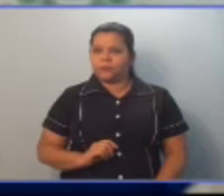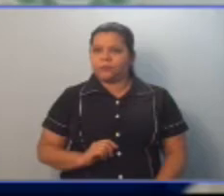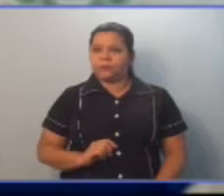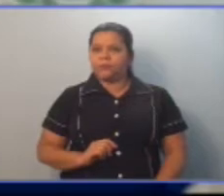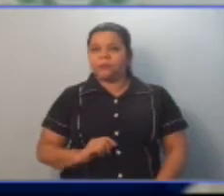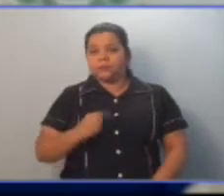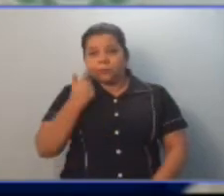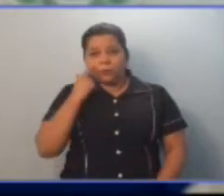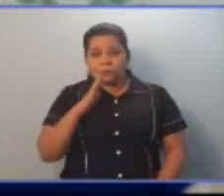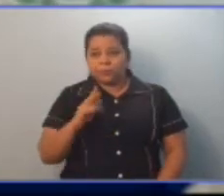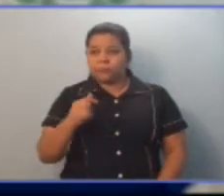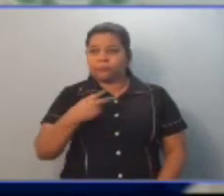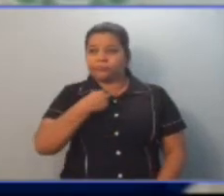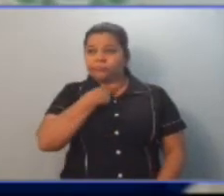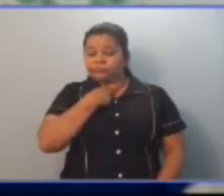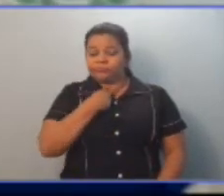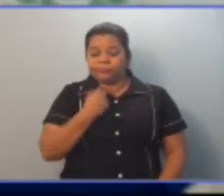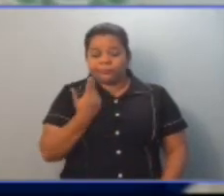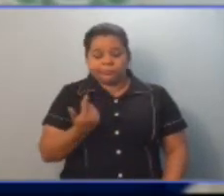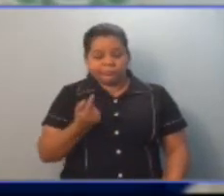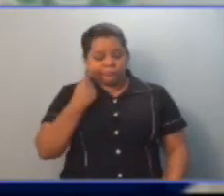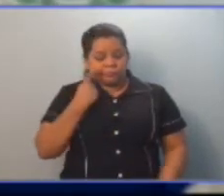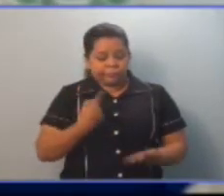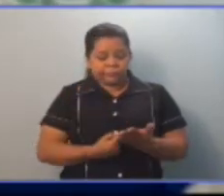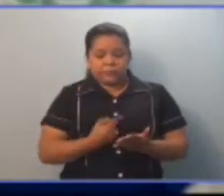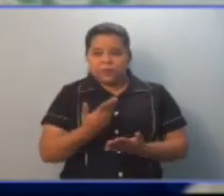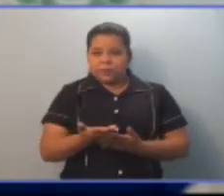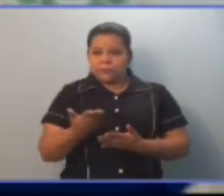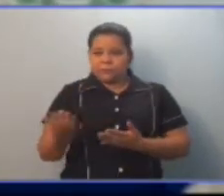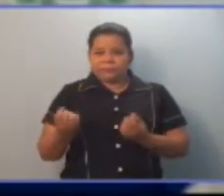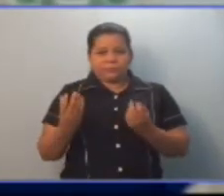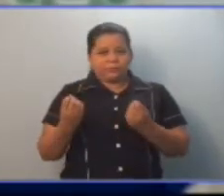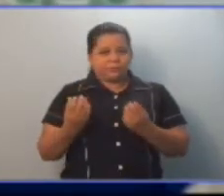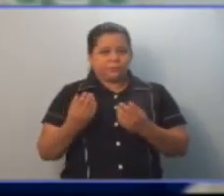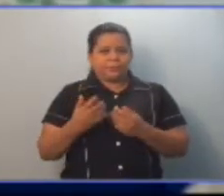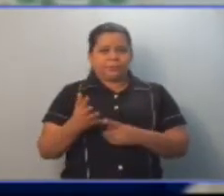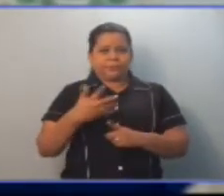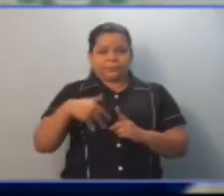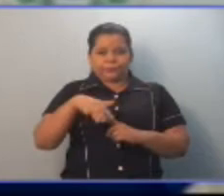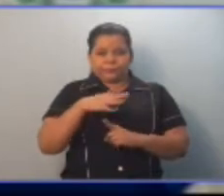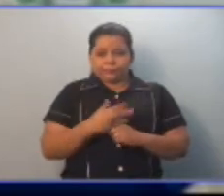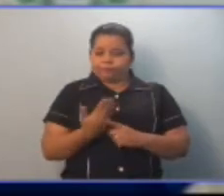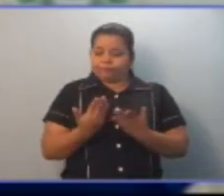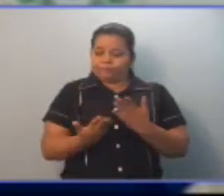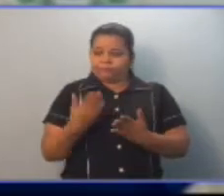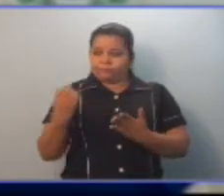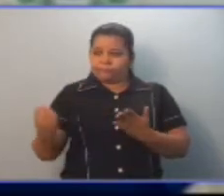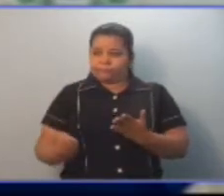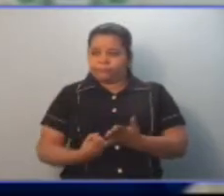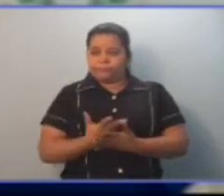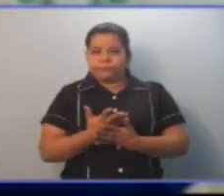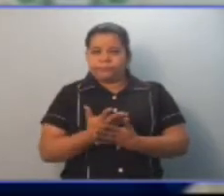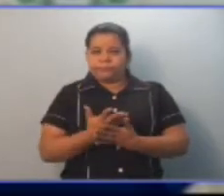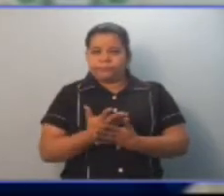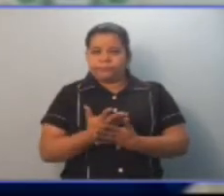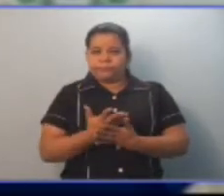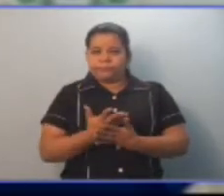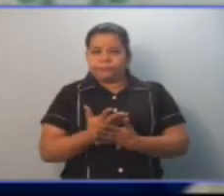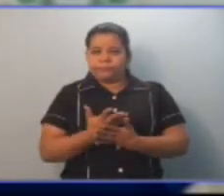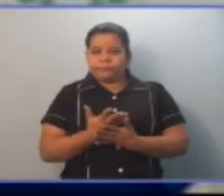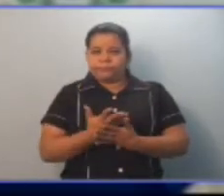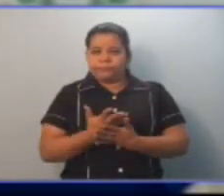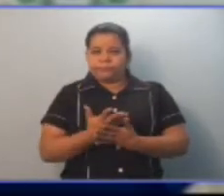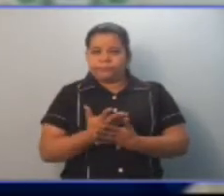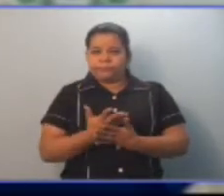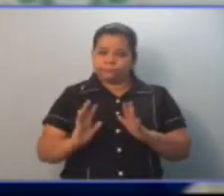se ha quedado corta pues en muchos aspectos a situaciones que son novedosas y a nuevas formas que se han inventado